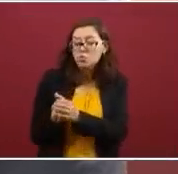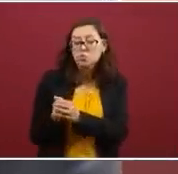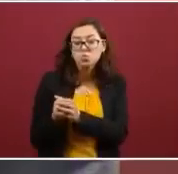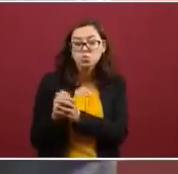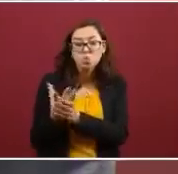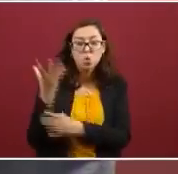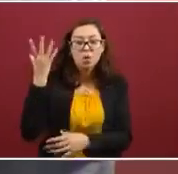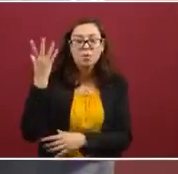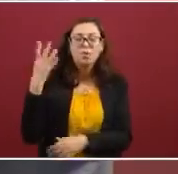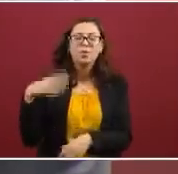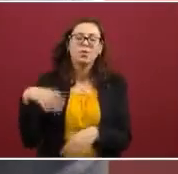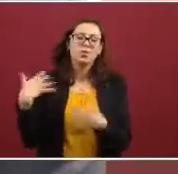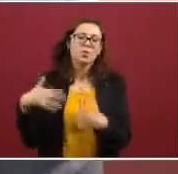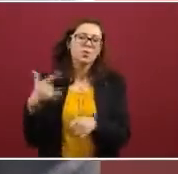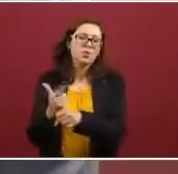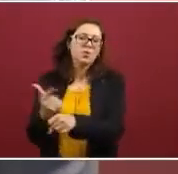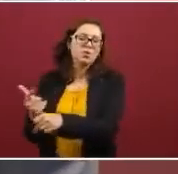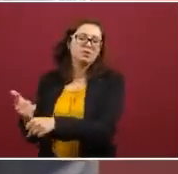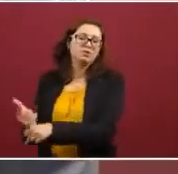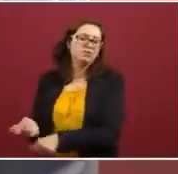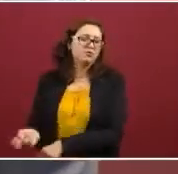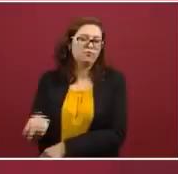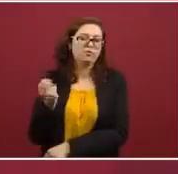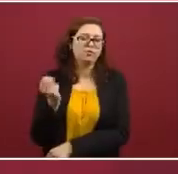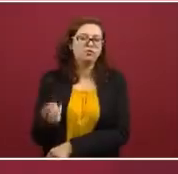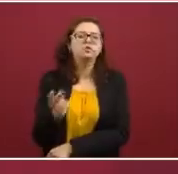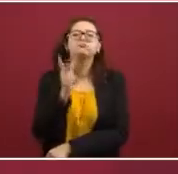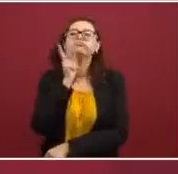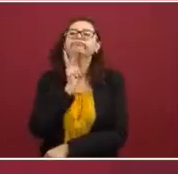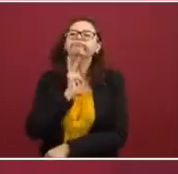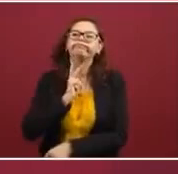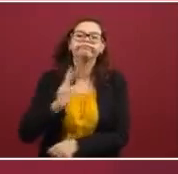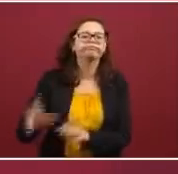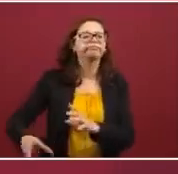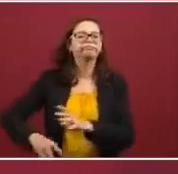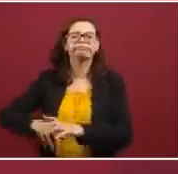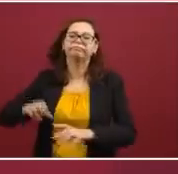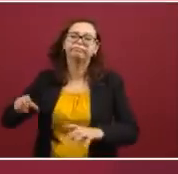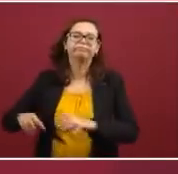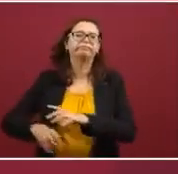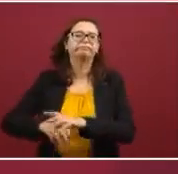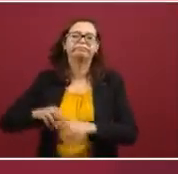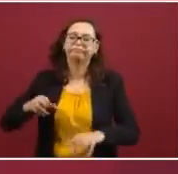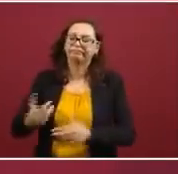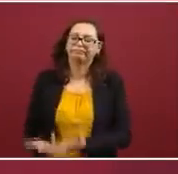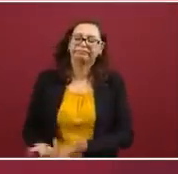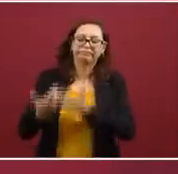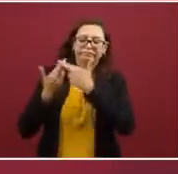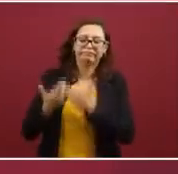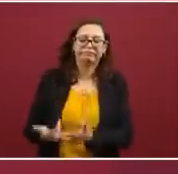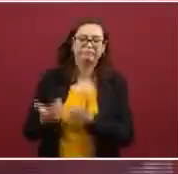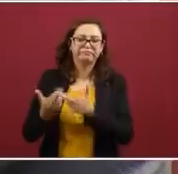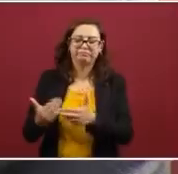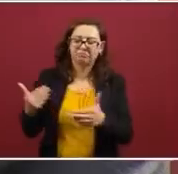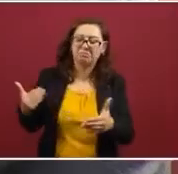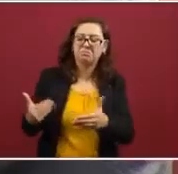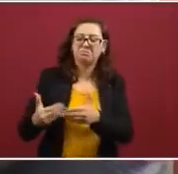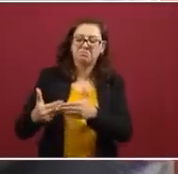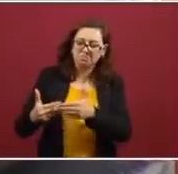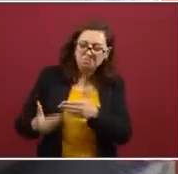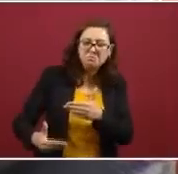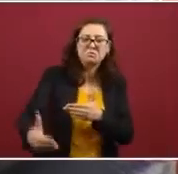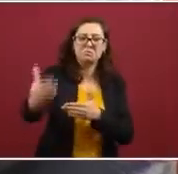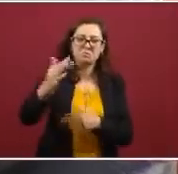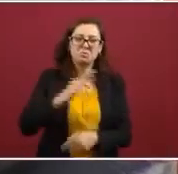extraer, producir mucho petróleo en el corto y en el mediano plazo.